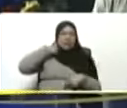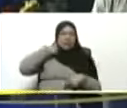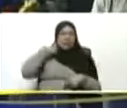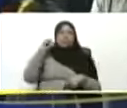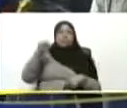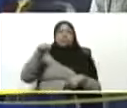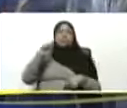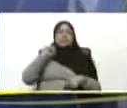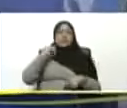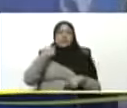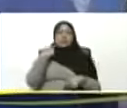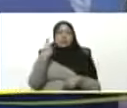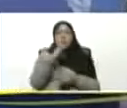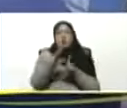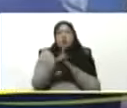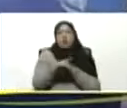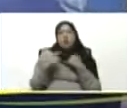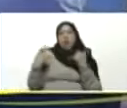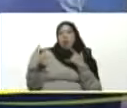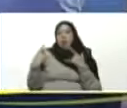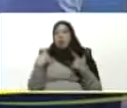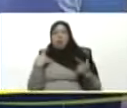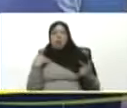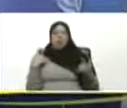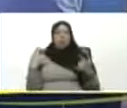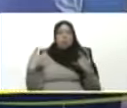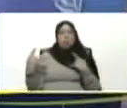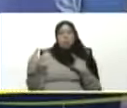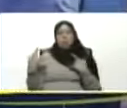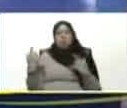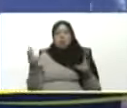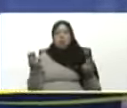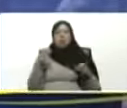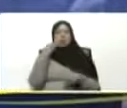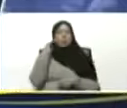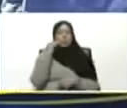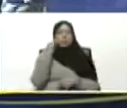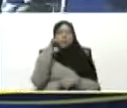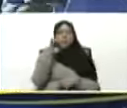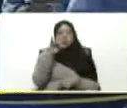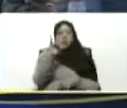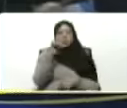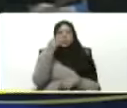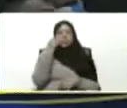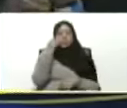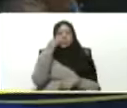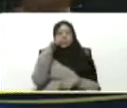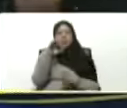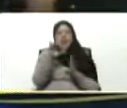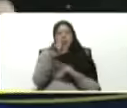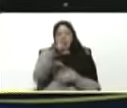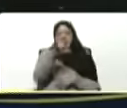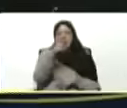Ah, ahora hay la cultura retro en las redes sociales. Pero bueno,